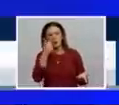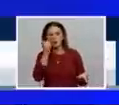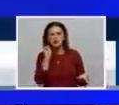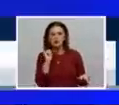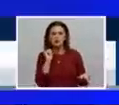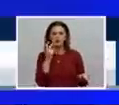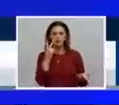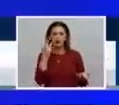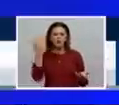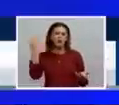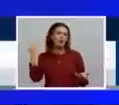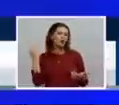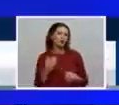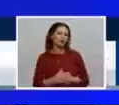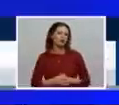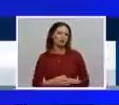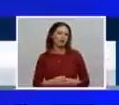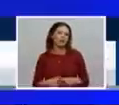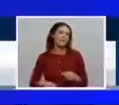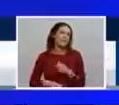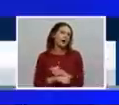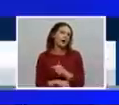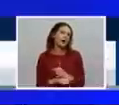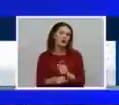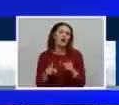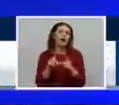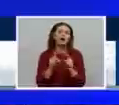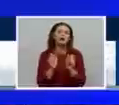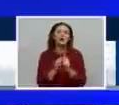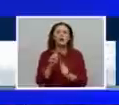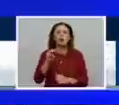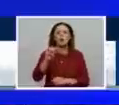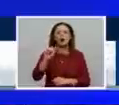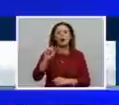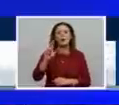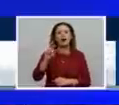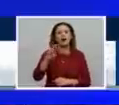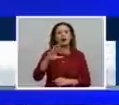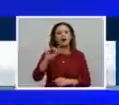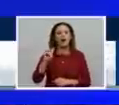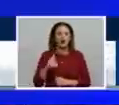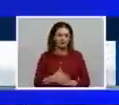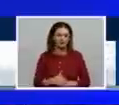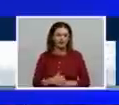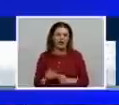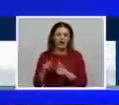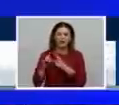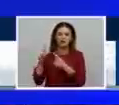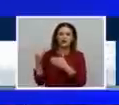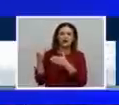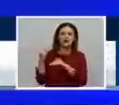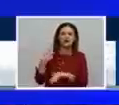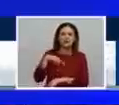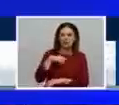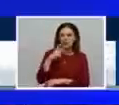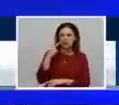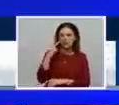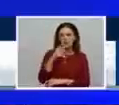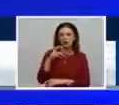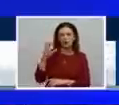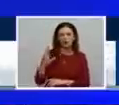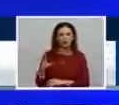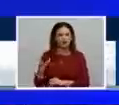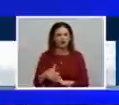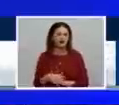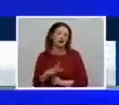las que hemos visto anteriormente en partidos, incluso hasta con Martinica. Es que llega hasta ese límite lo que estamos viendo con Selección